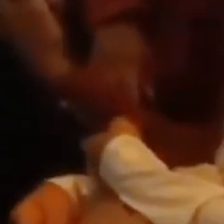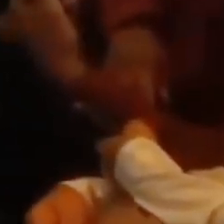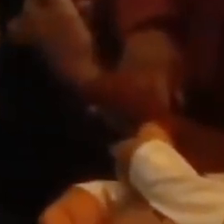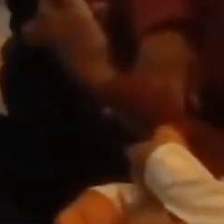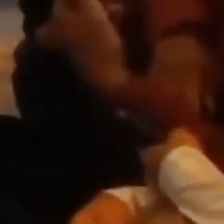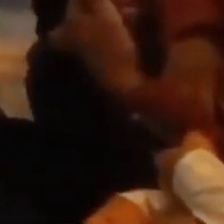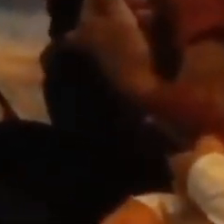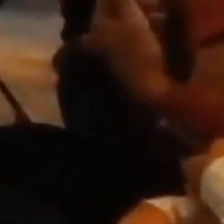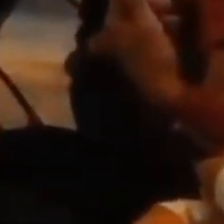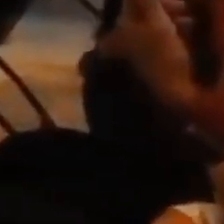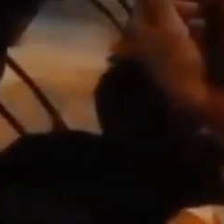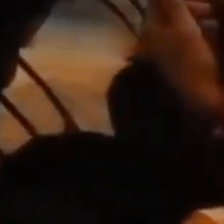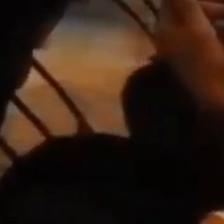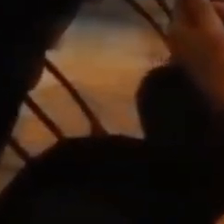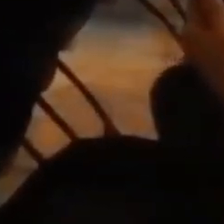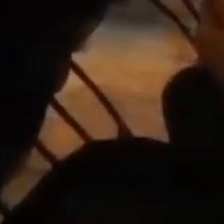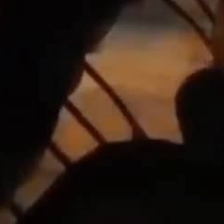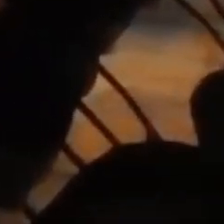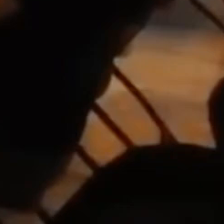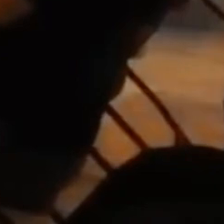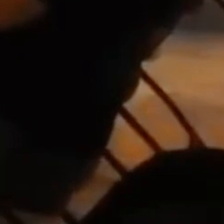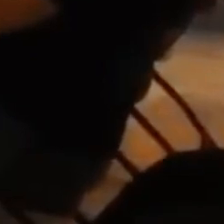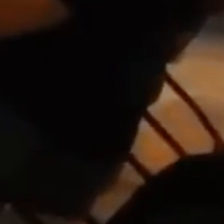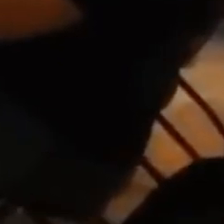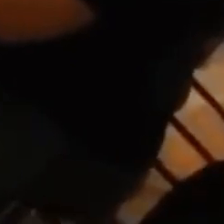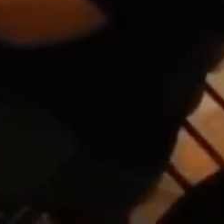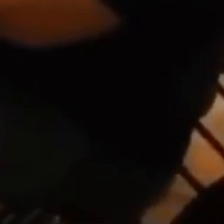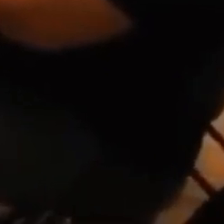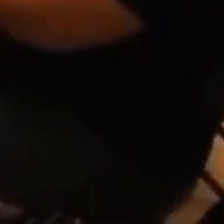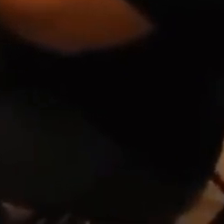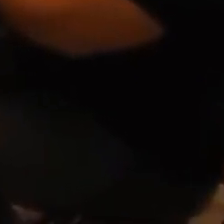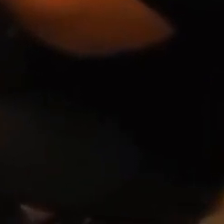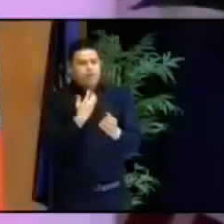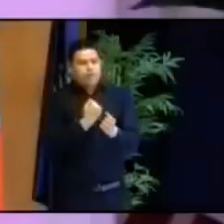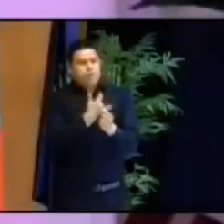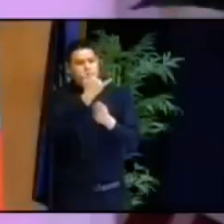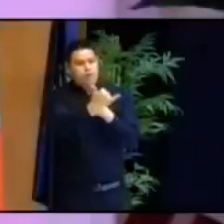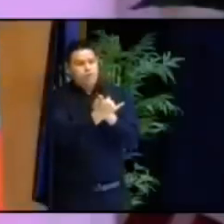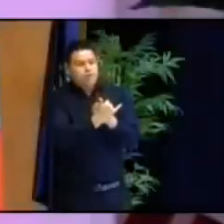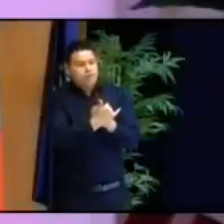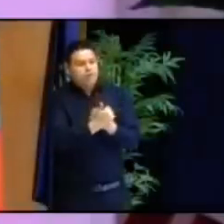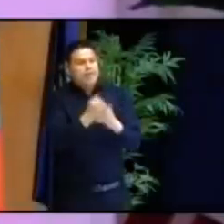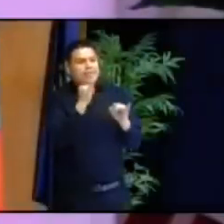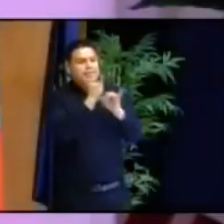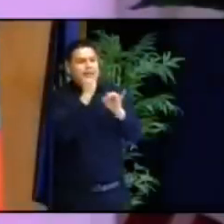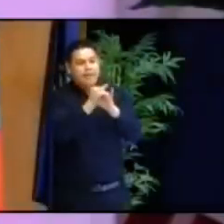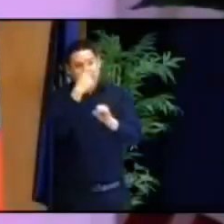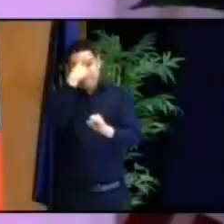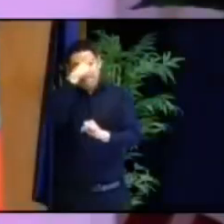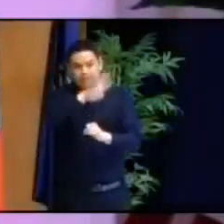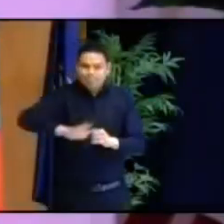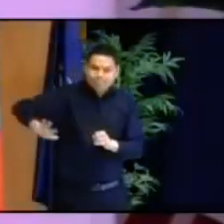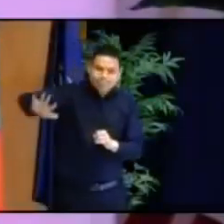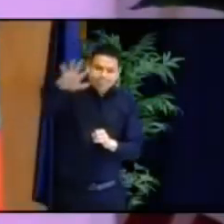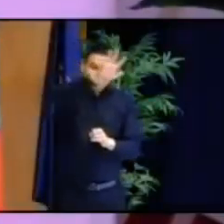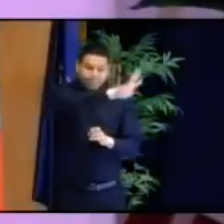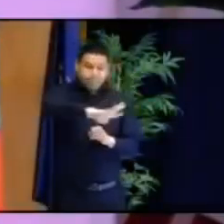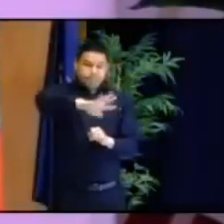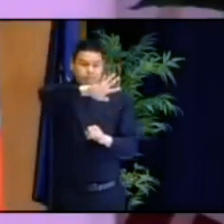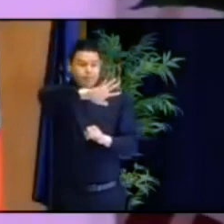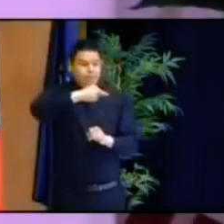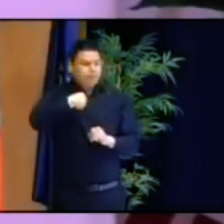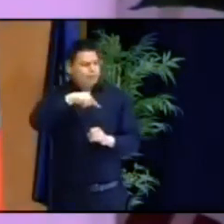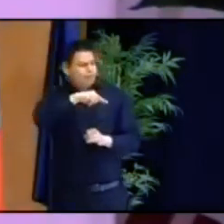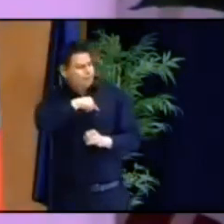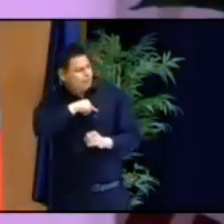Internet. El presidente tiene un proyecto que se llama Internet para Todos. Y nosotros le